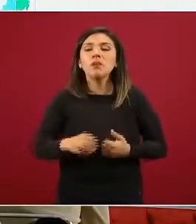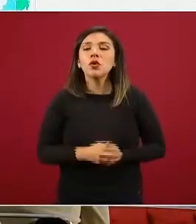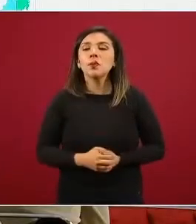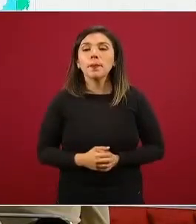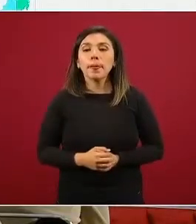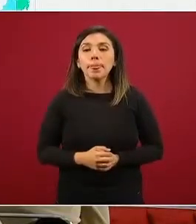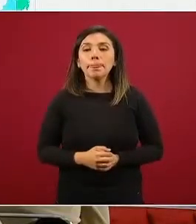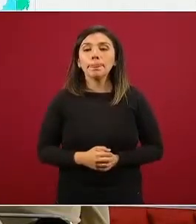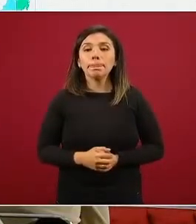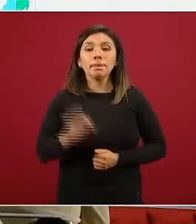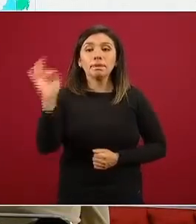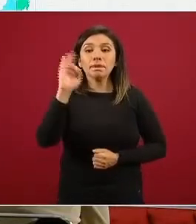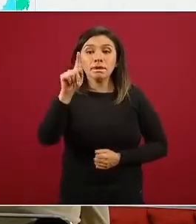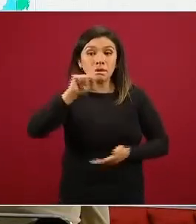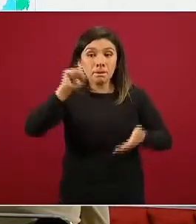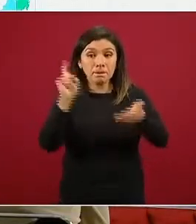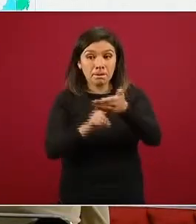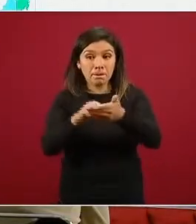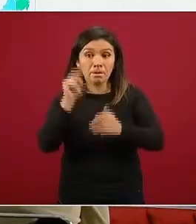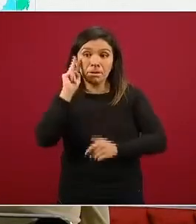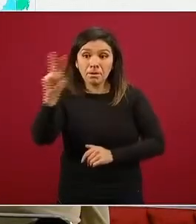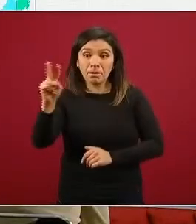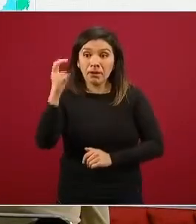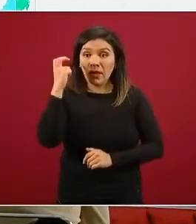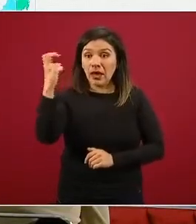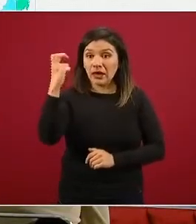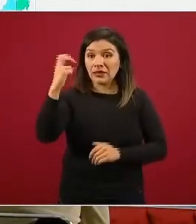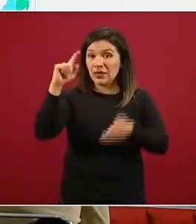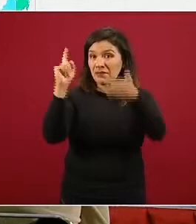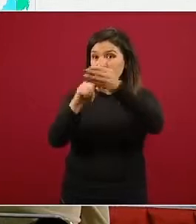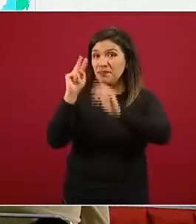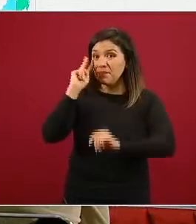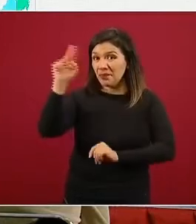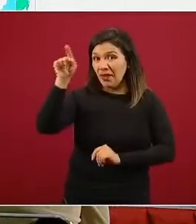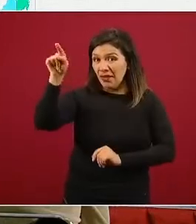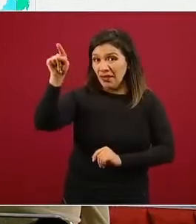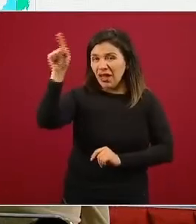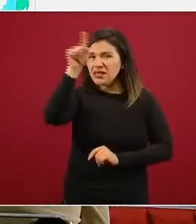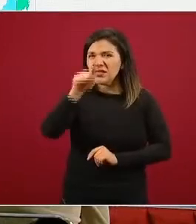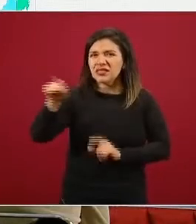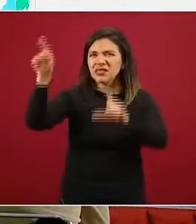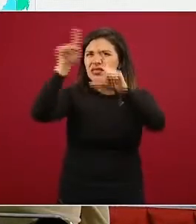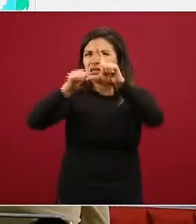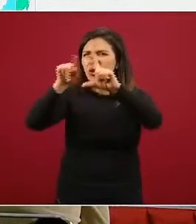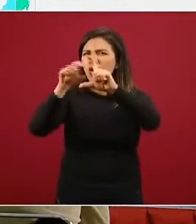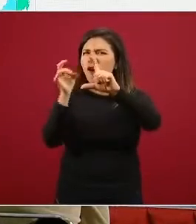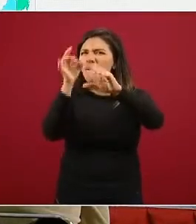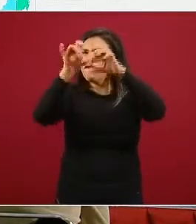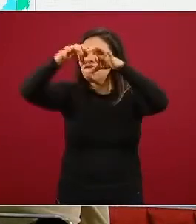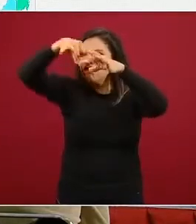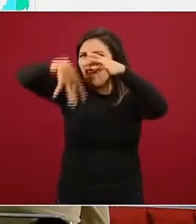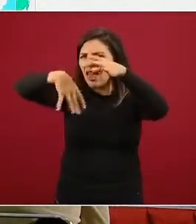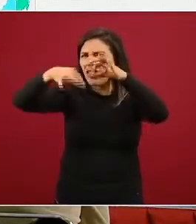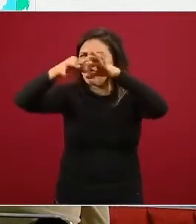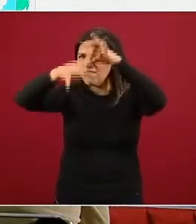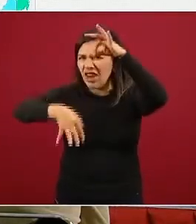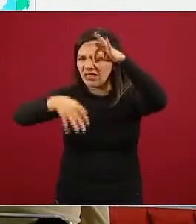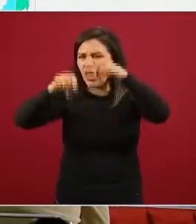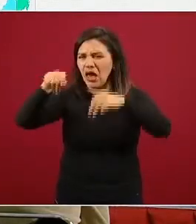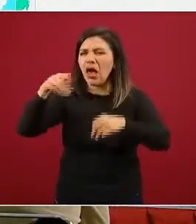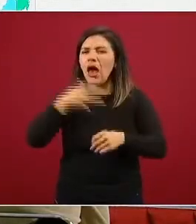si uno le diera clic en esta imagen, que es un círculo con una flecha hacia abajo y